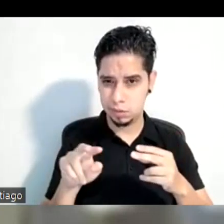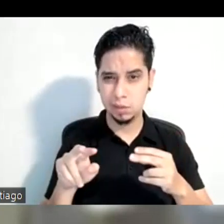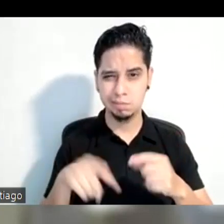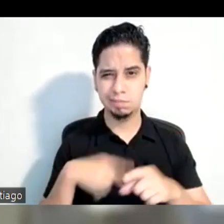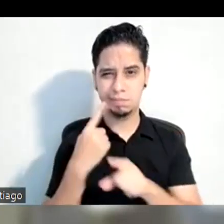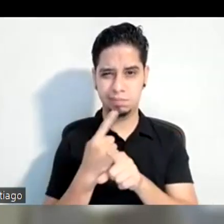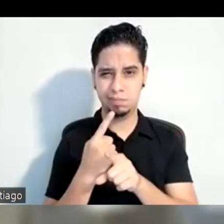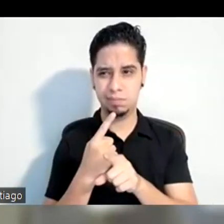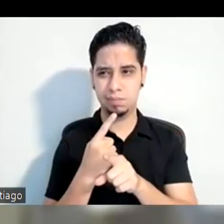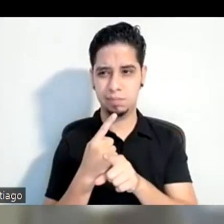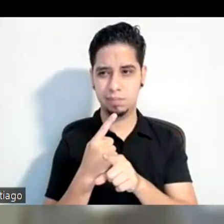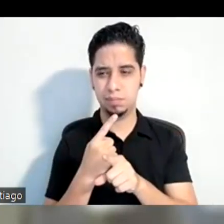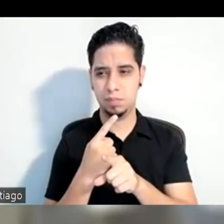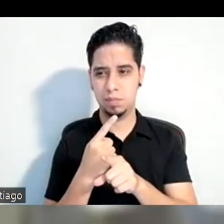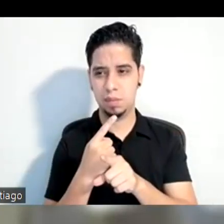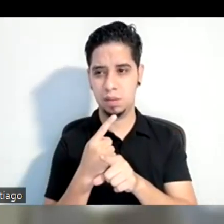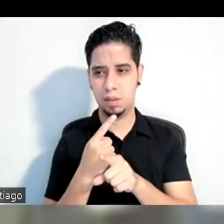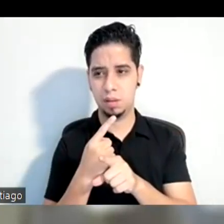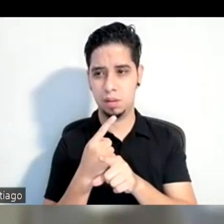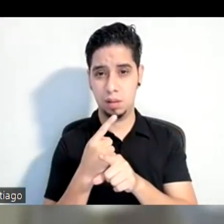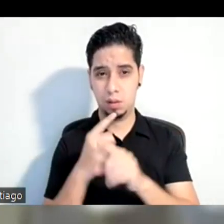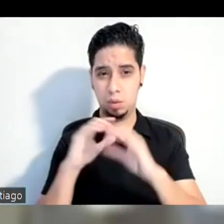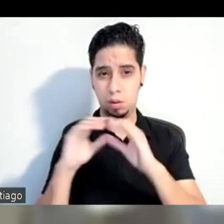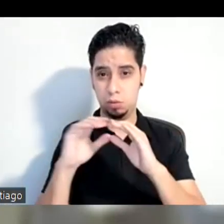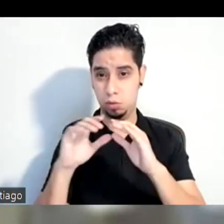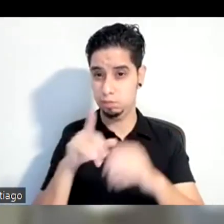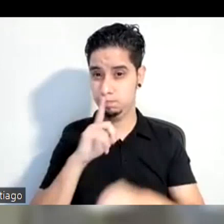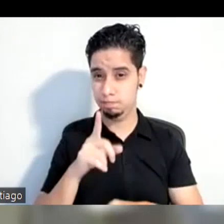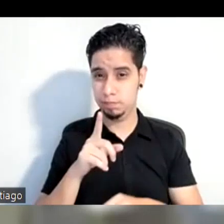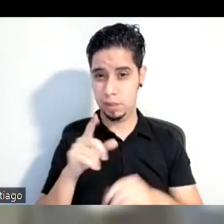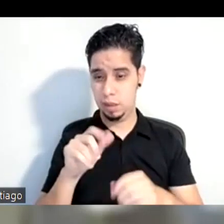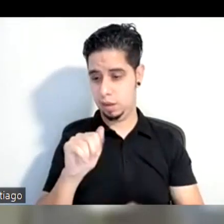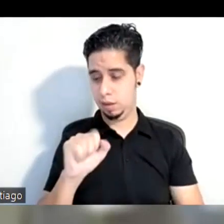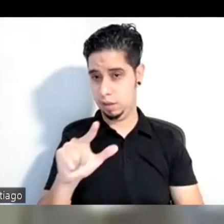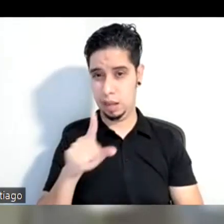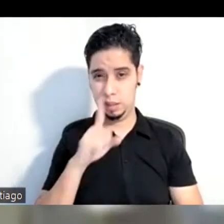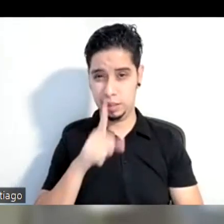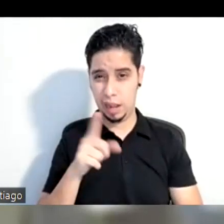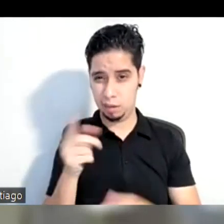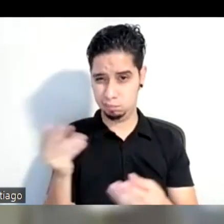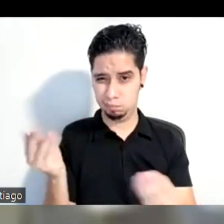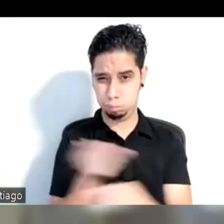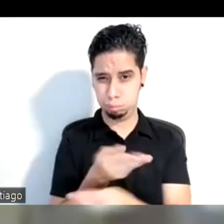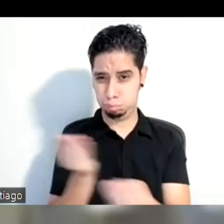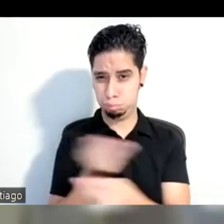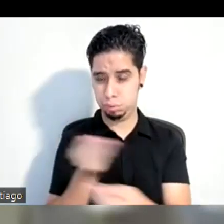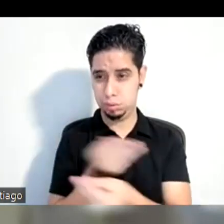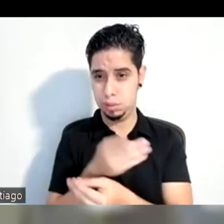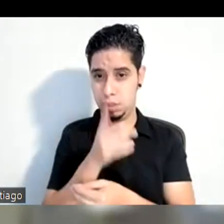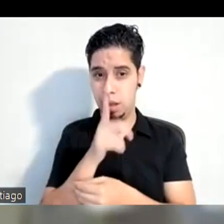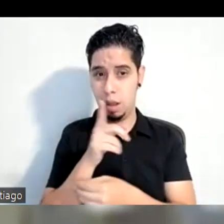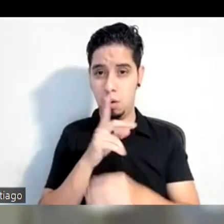los judíos, kosher, ¿verdad? Sí. La comunicación, mira, es real, el ASL es real, y es un